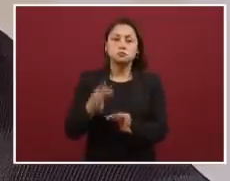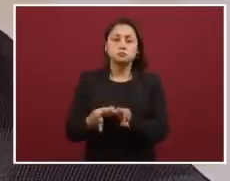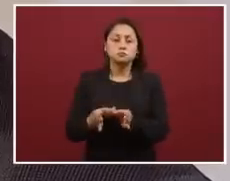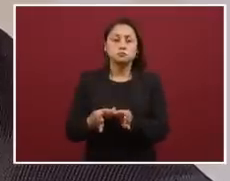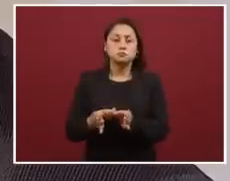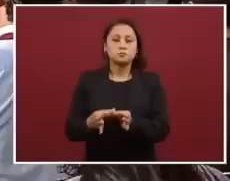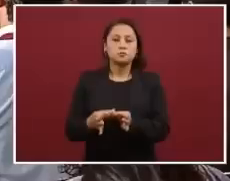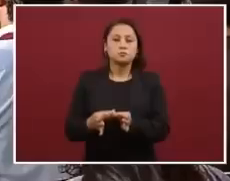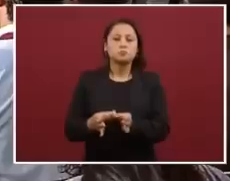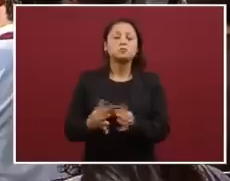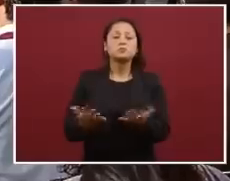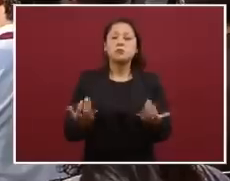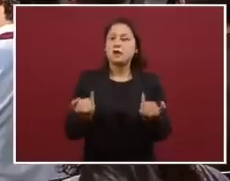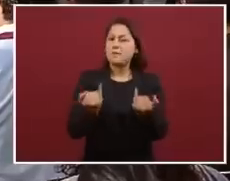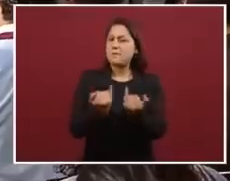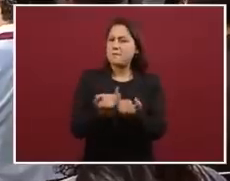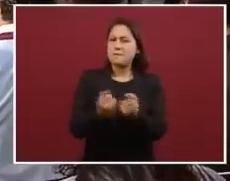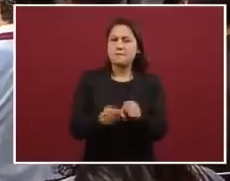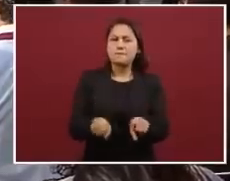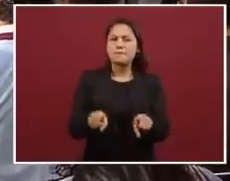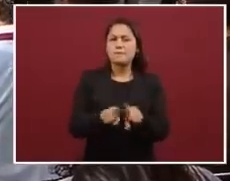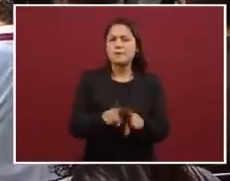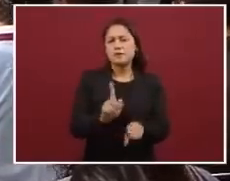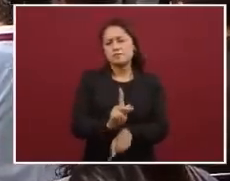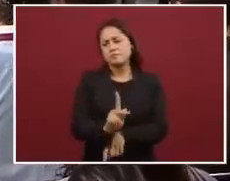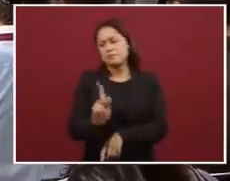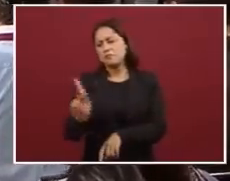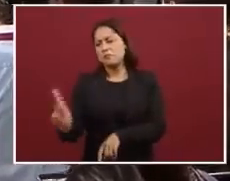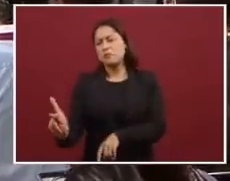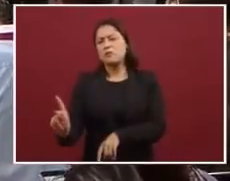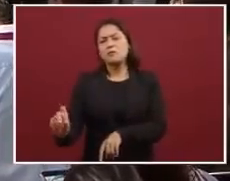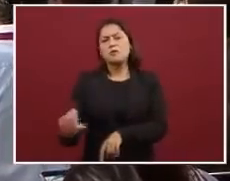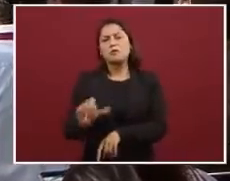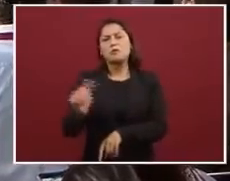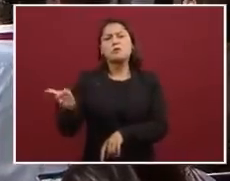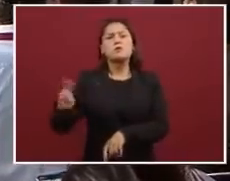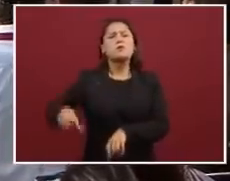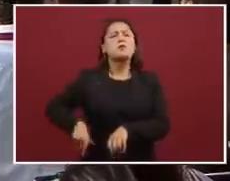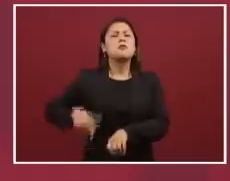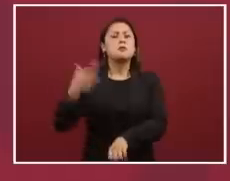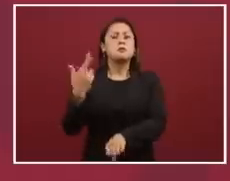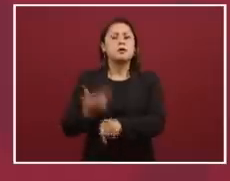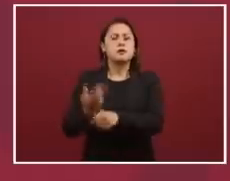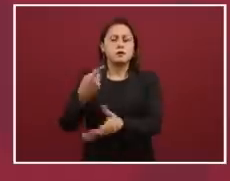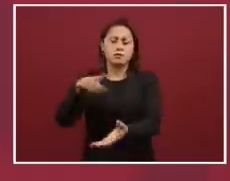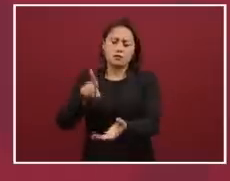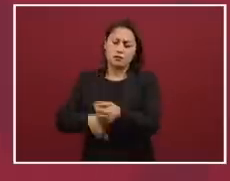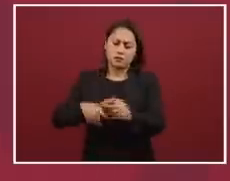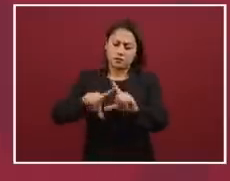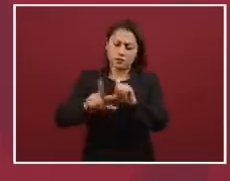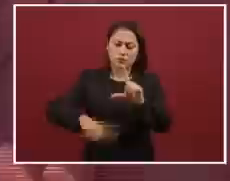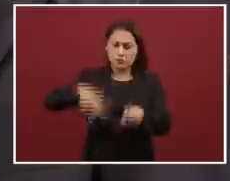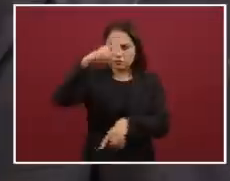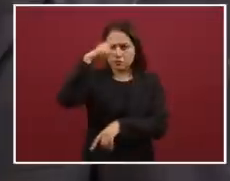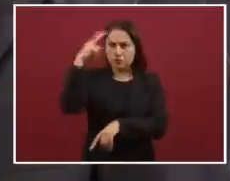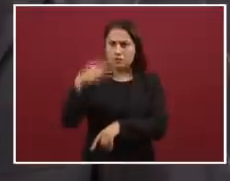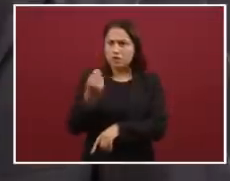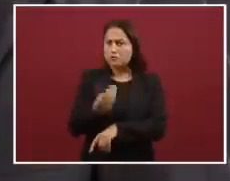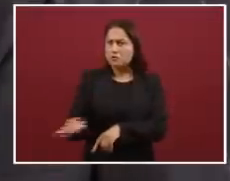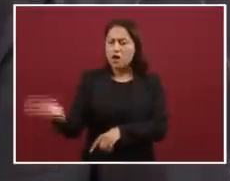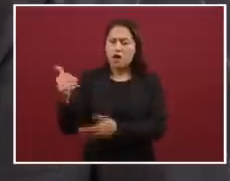lo son los gobernadores de México que nos están ayudando,